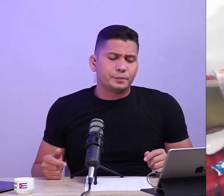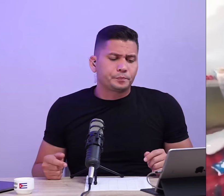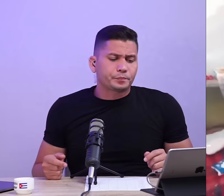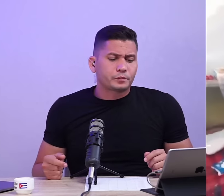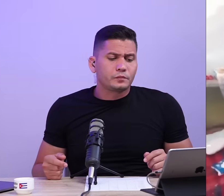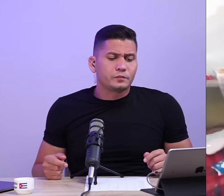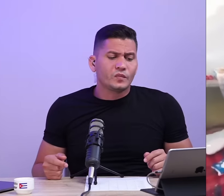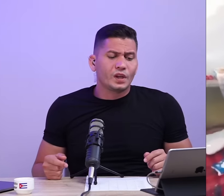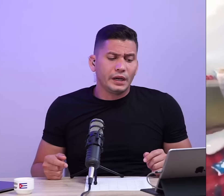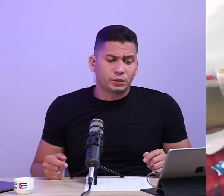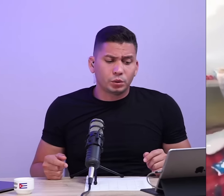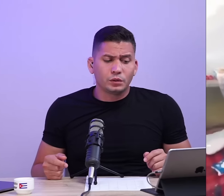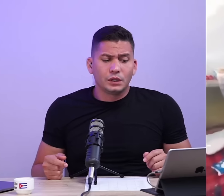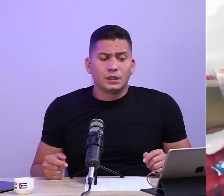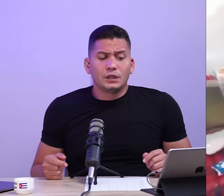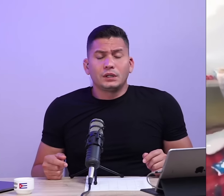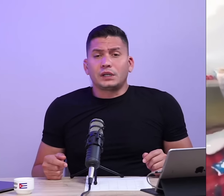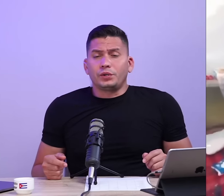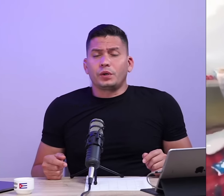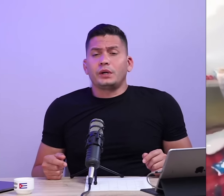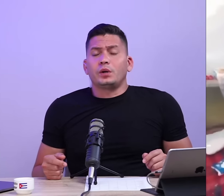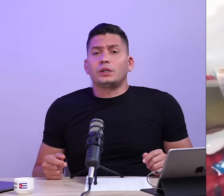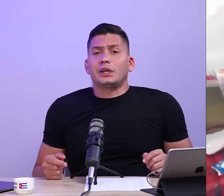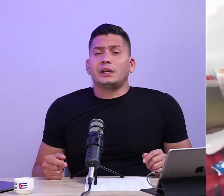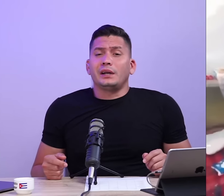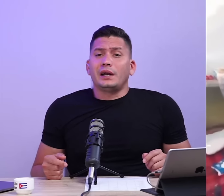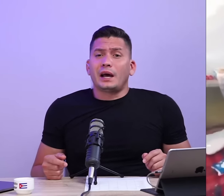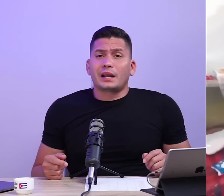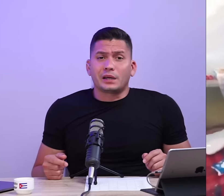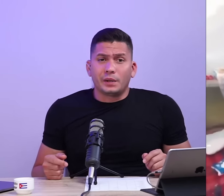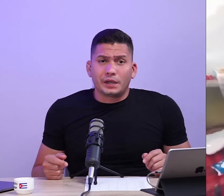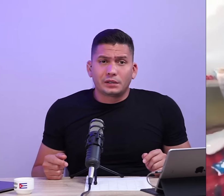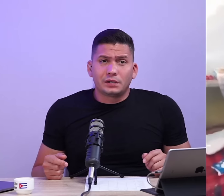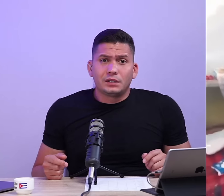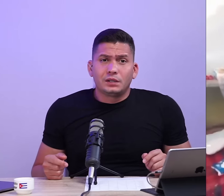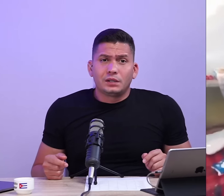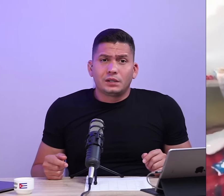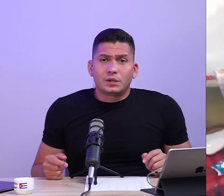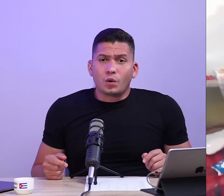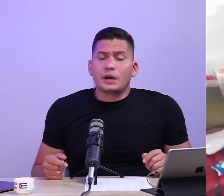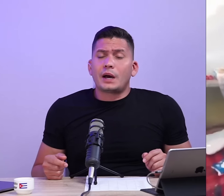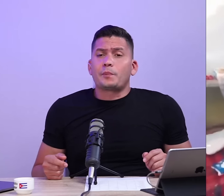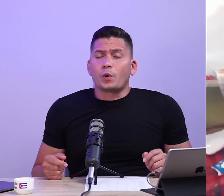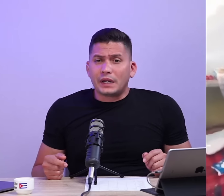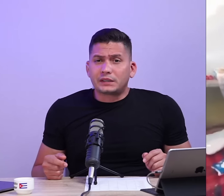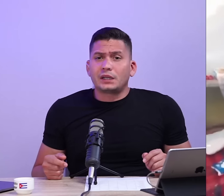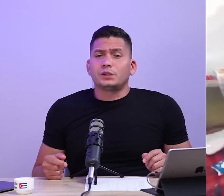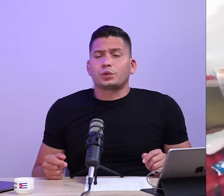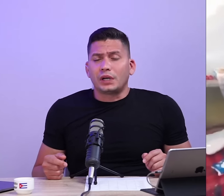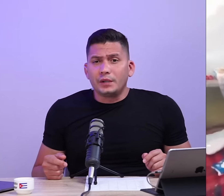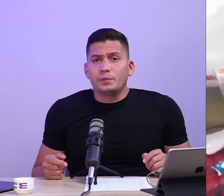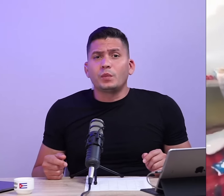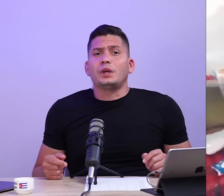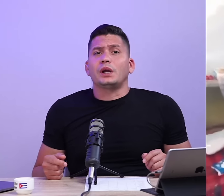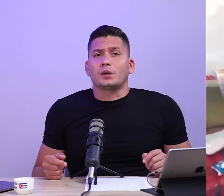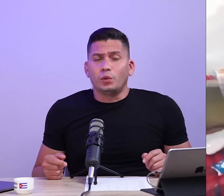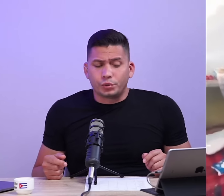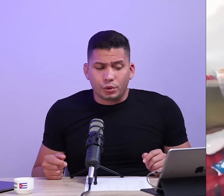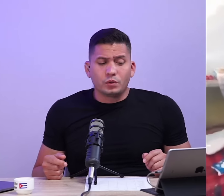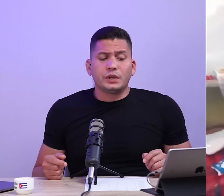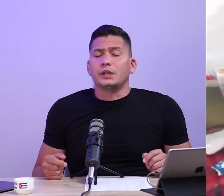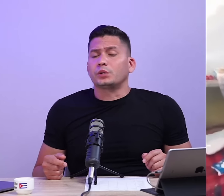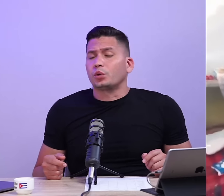un niño esto señores no tiene nada que ver con las promesas del socialismo y de la